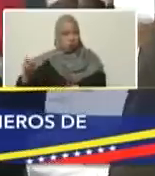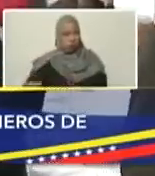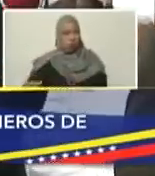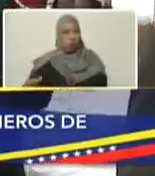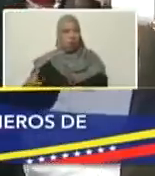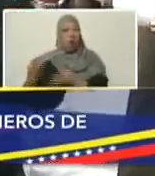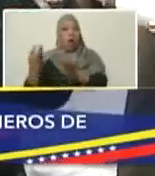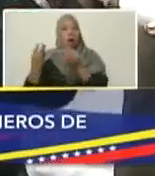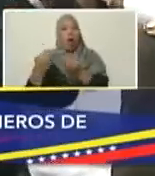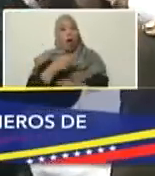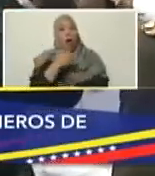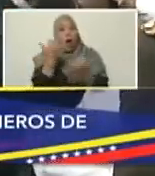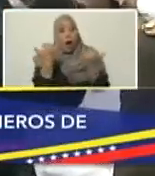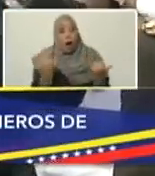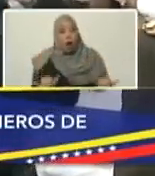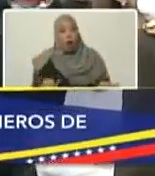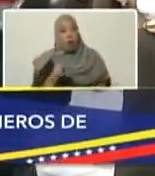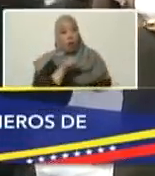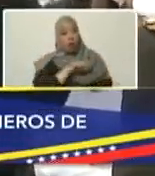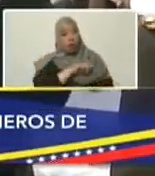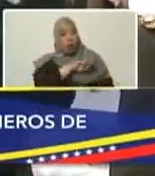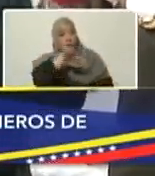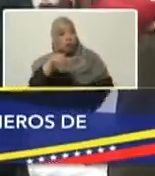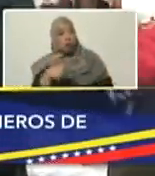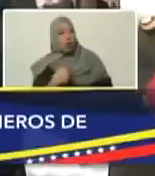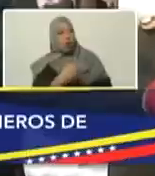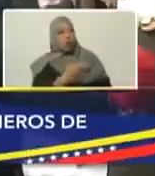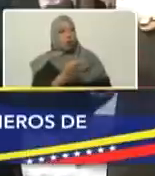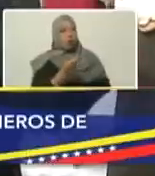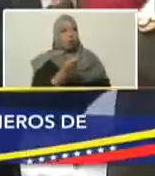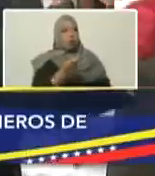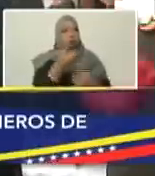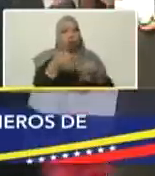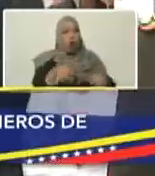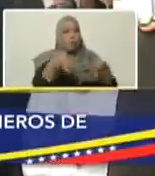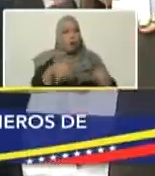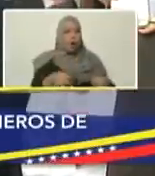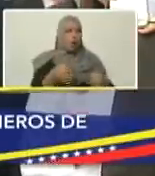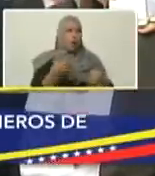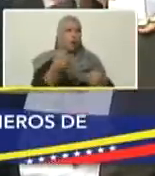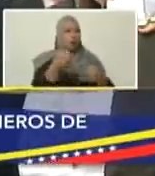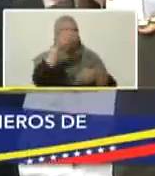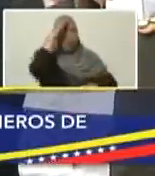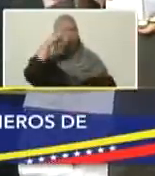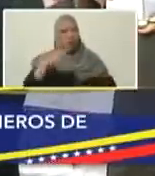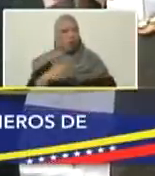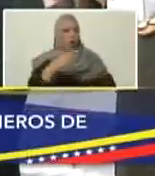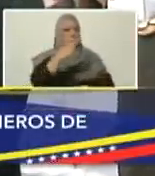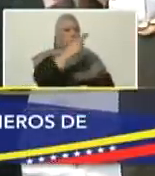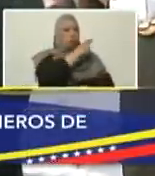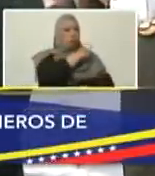Y muchos de ustedes eran capitanes, mayores, tenientes coroneles,